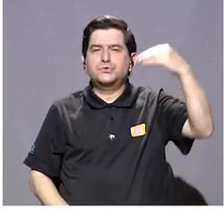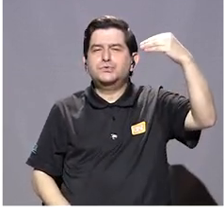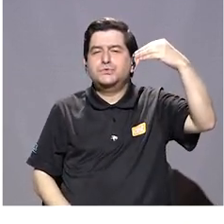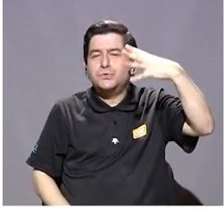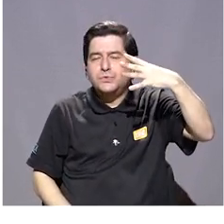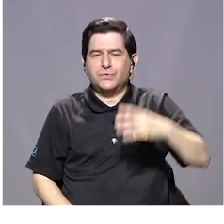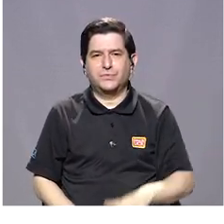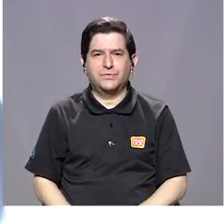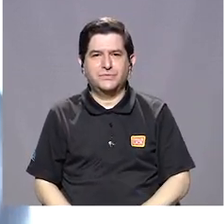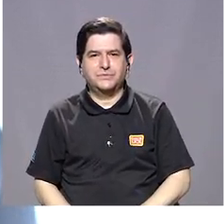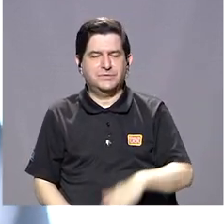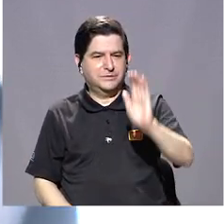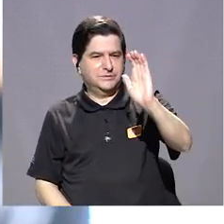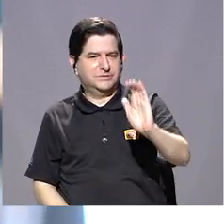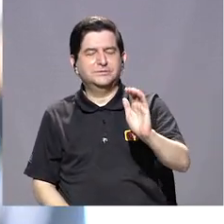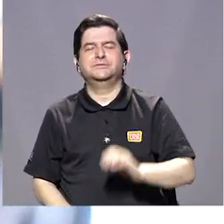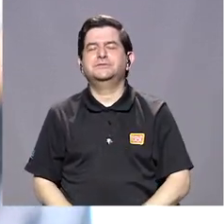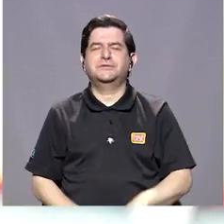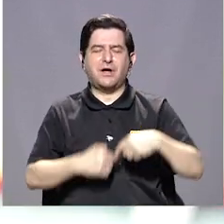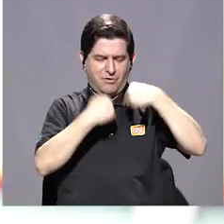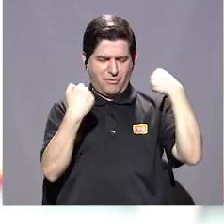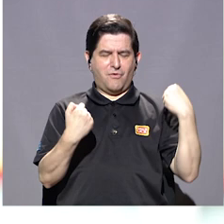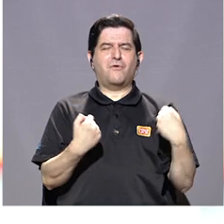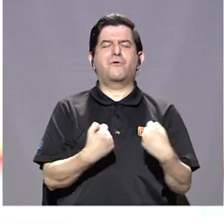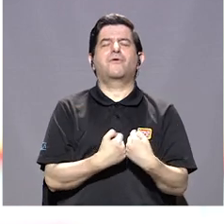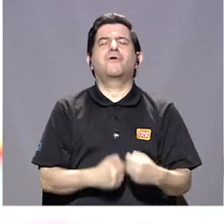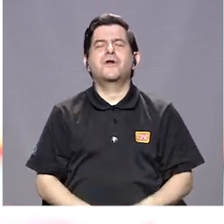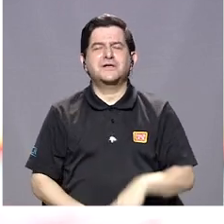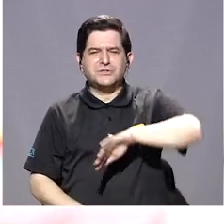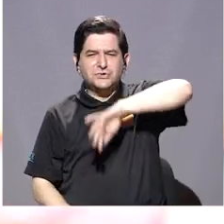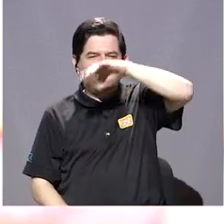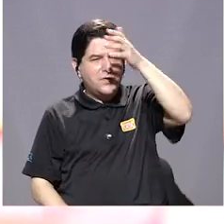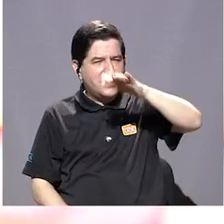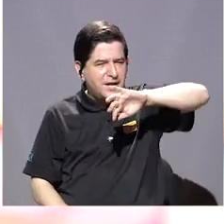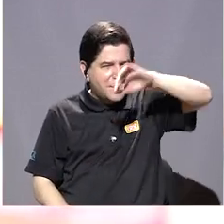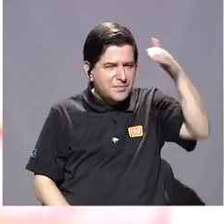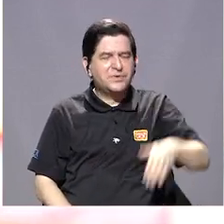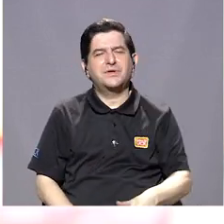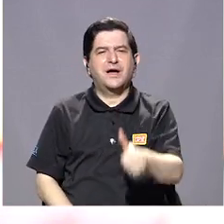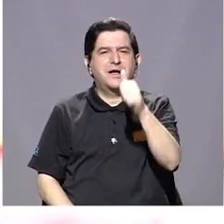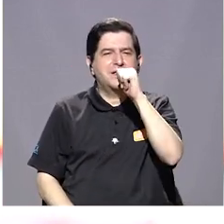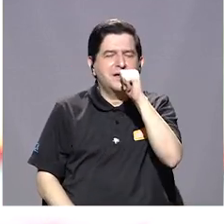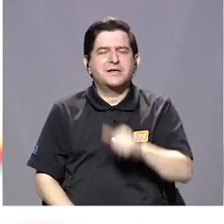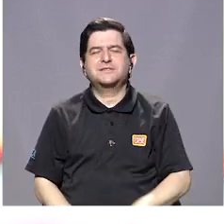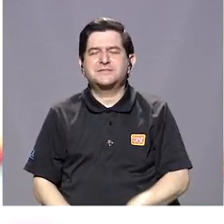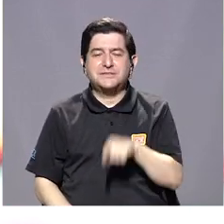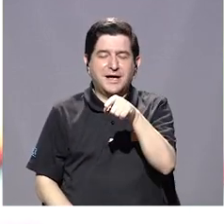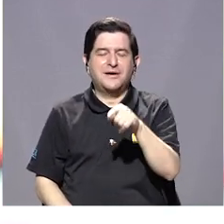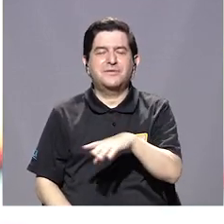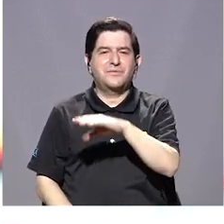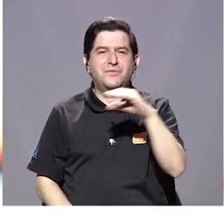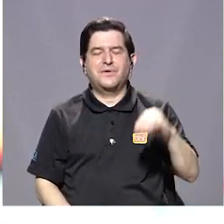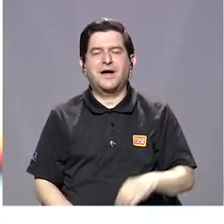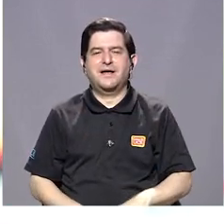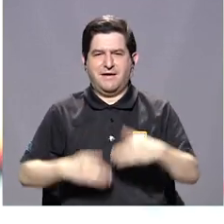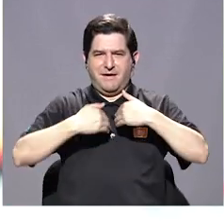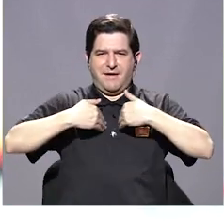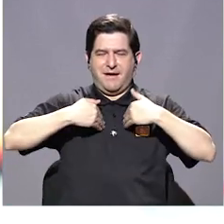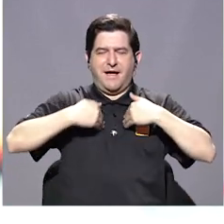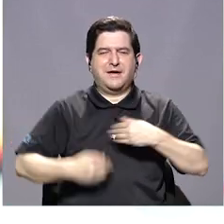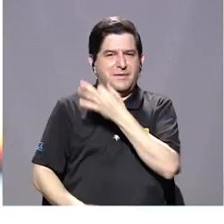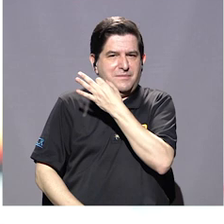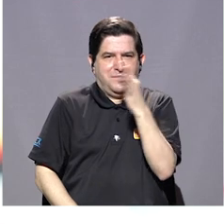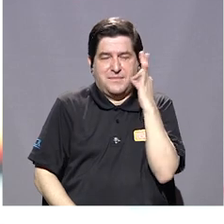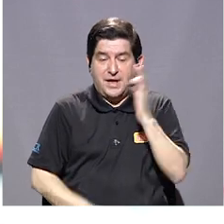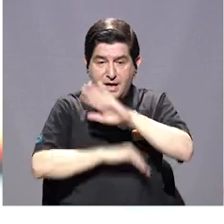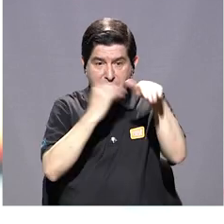una pequeñuela con un corazón que crece entre montañas, agua cristalina y animales de granja. Todo en un ecosistema